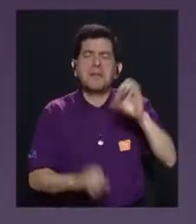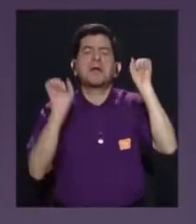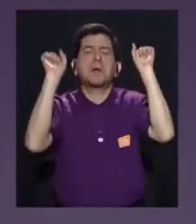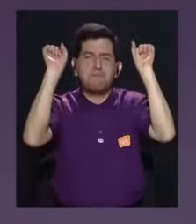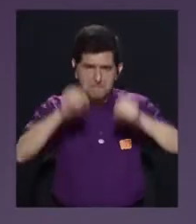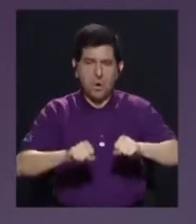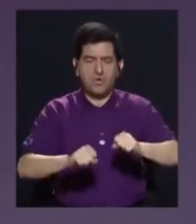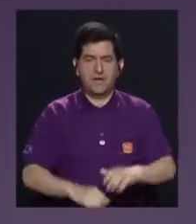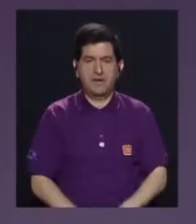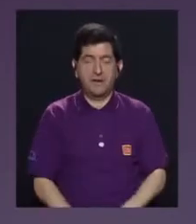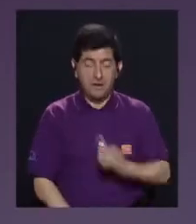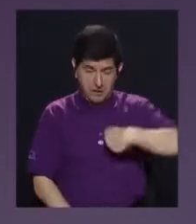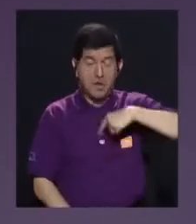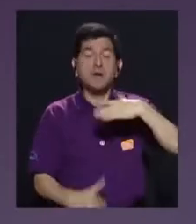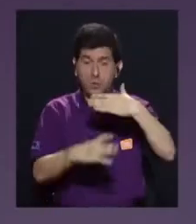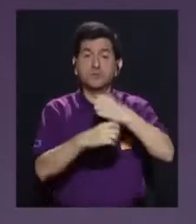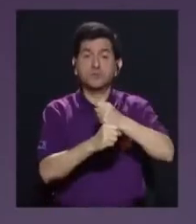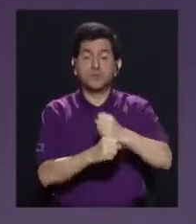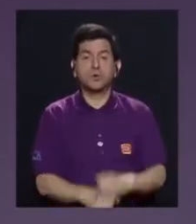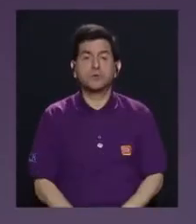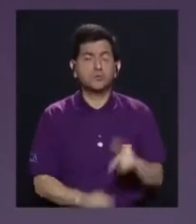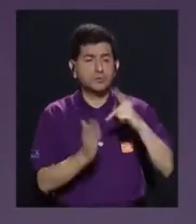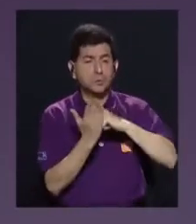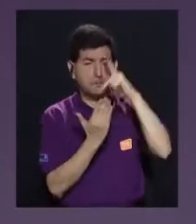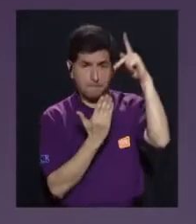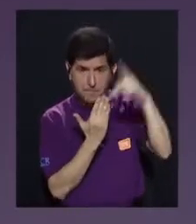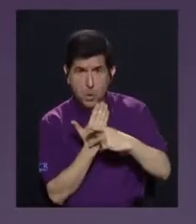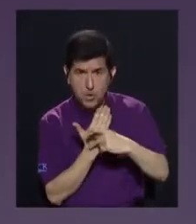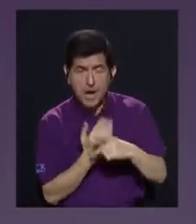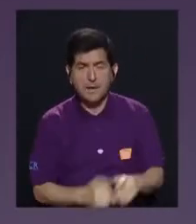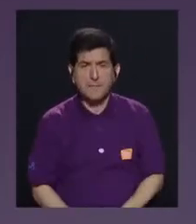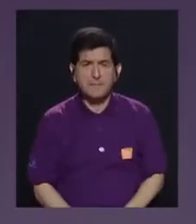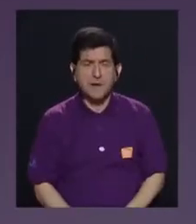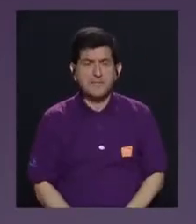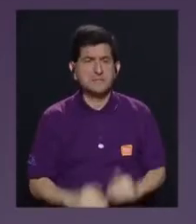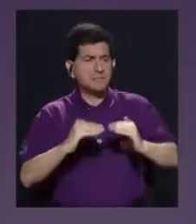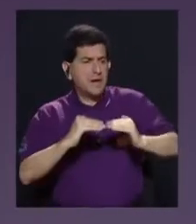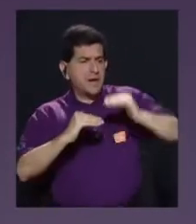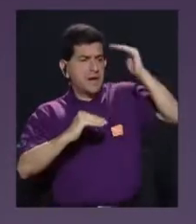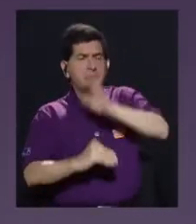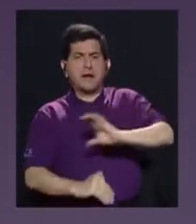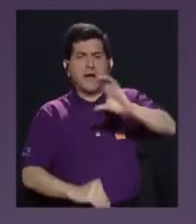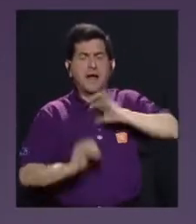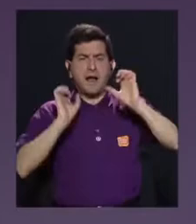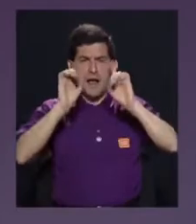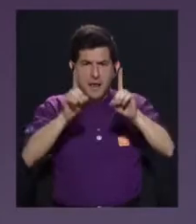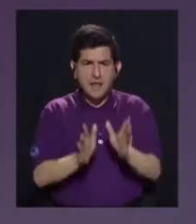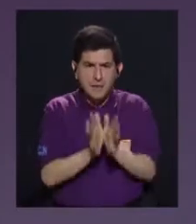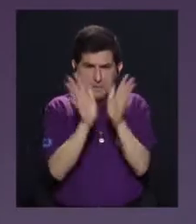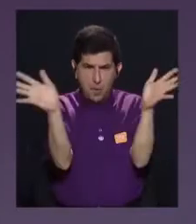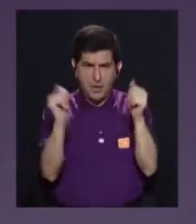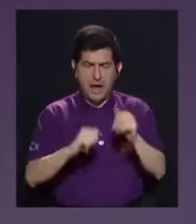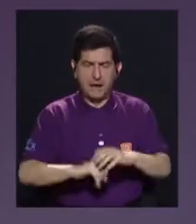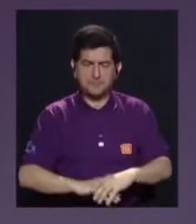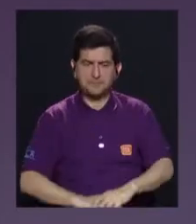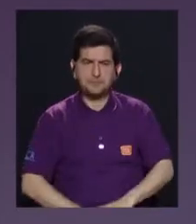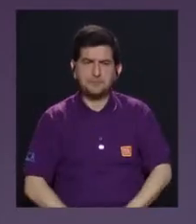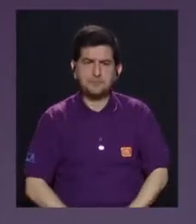lo podemos hacer y que lo vamos a hacer hay programas este para elevar la calidad de la educación pública